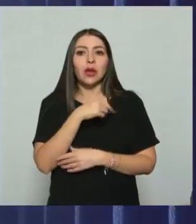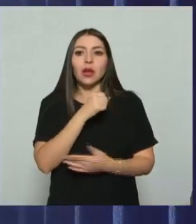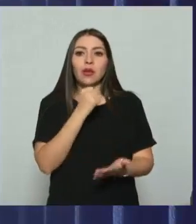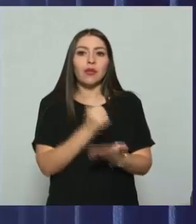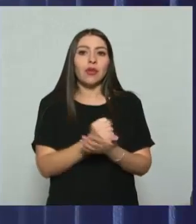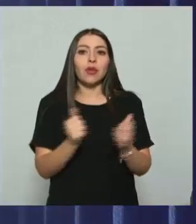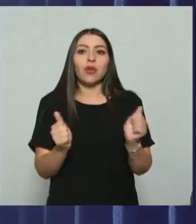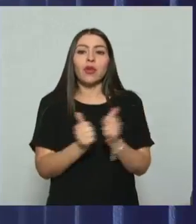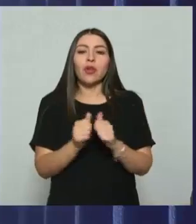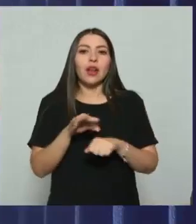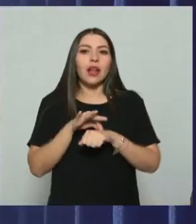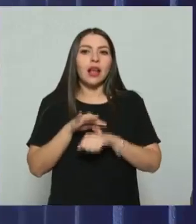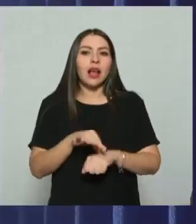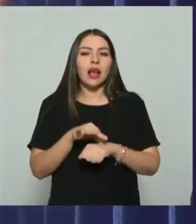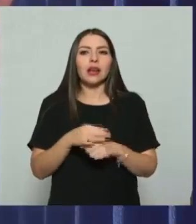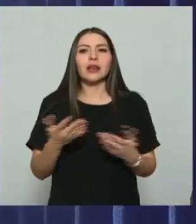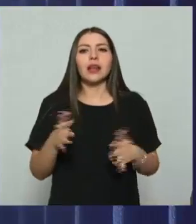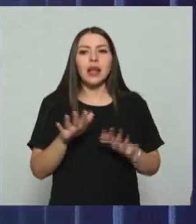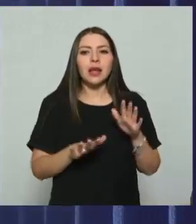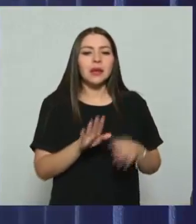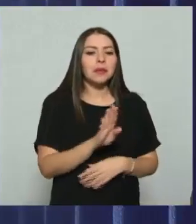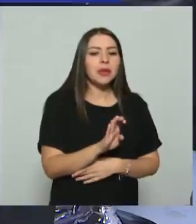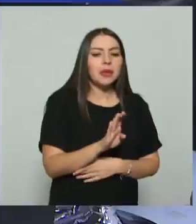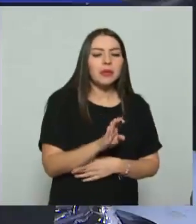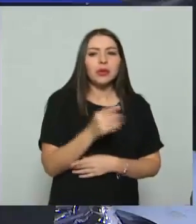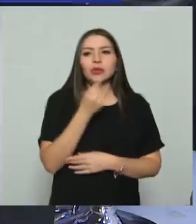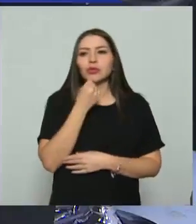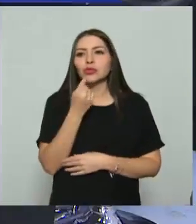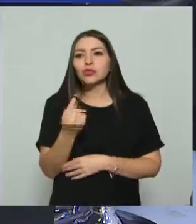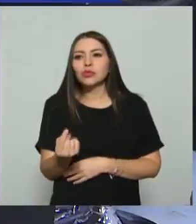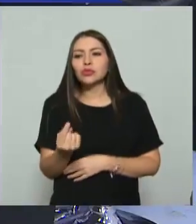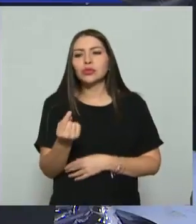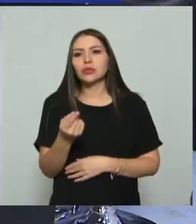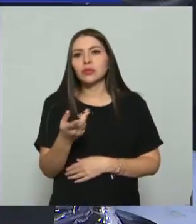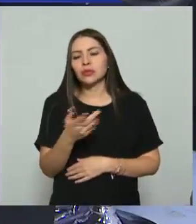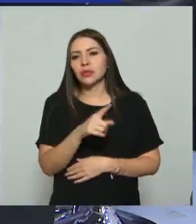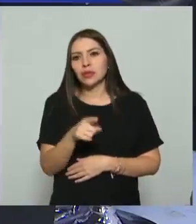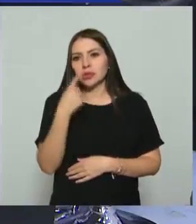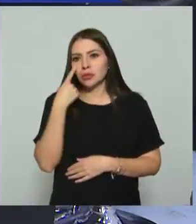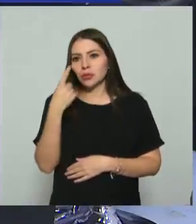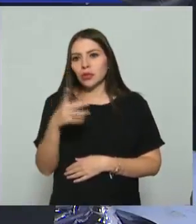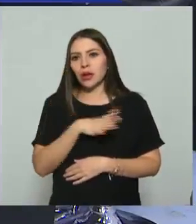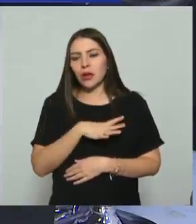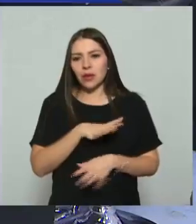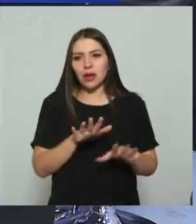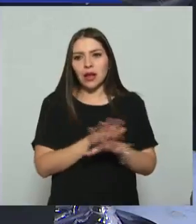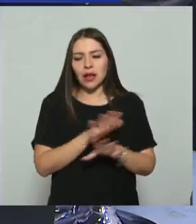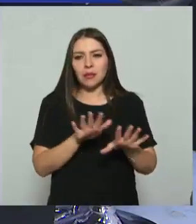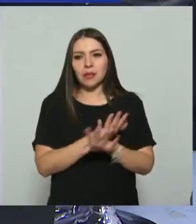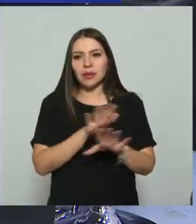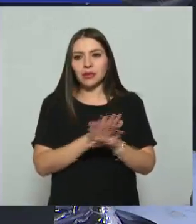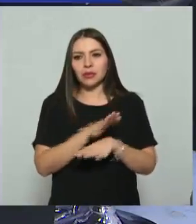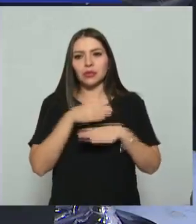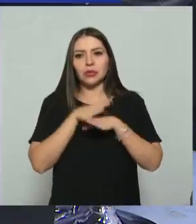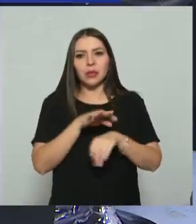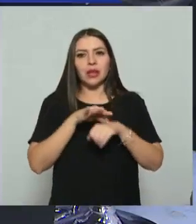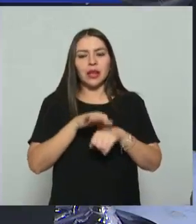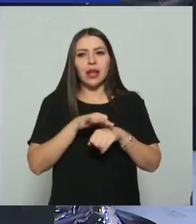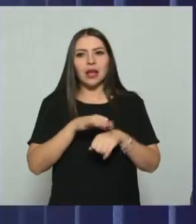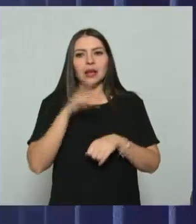con carne y son bebés o niños o niñas. Y bueno, estamos viendo este trastorno, este fenómeno en donde sus senos